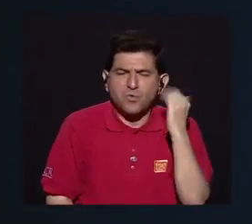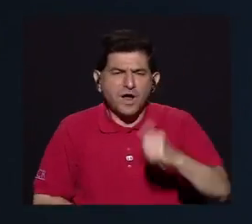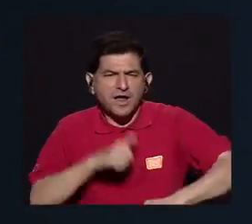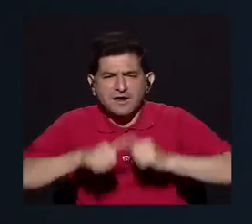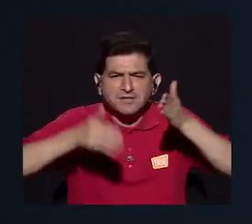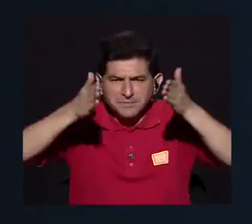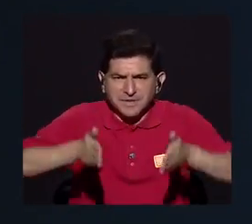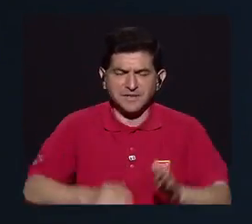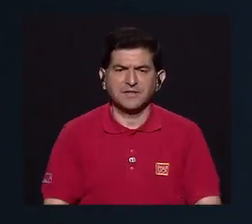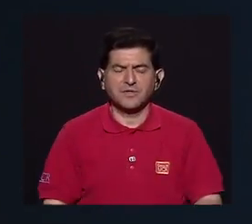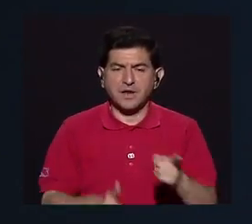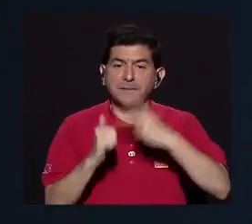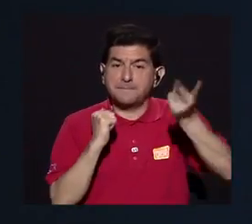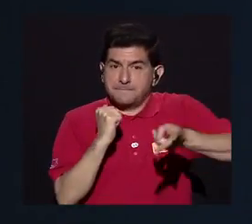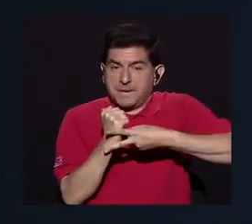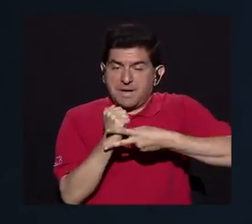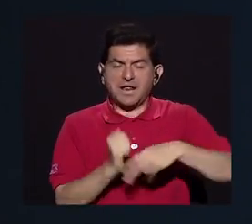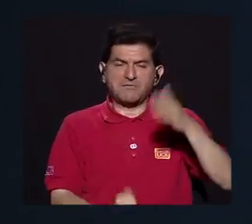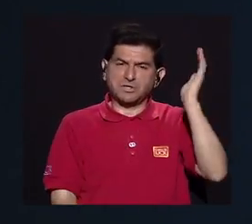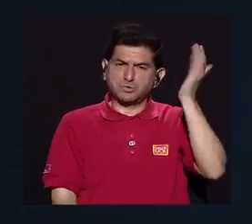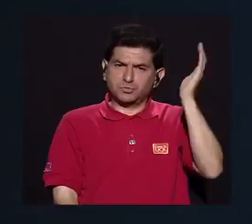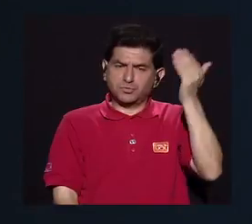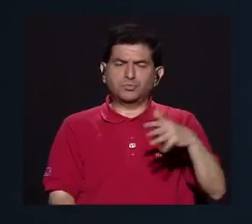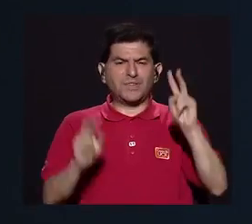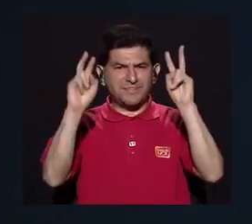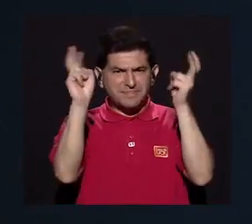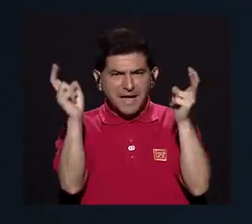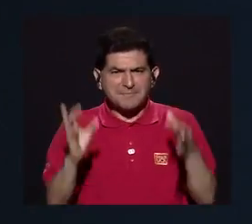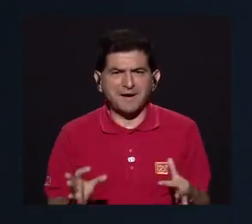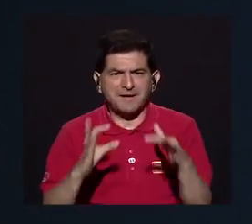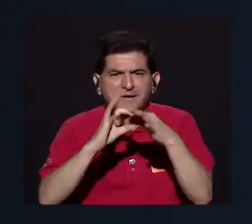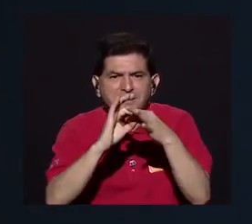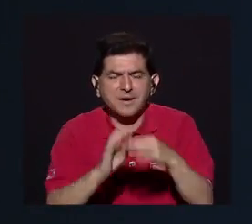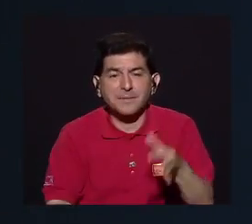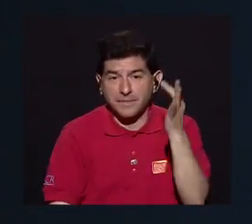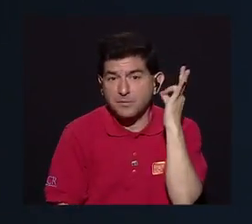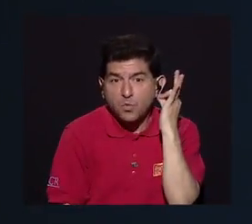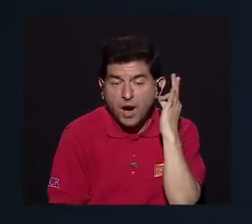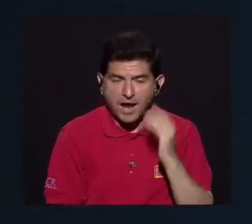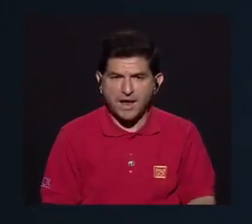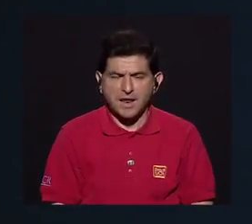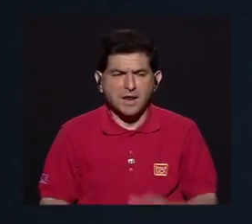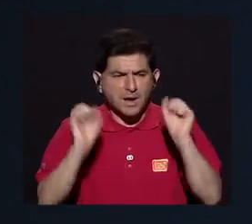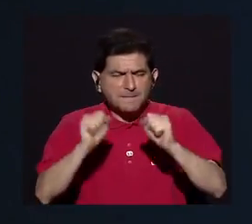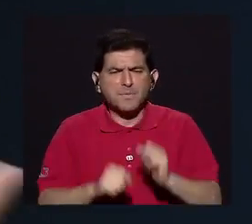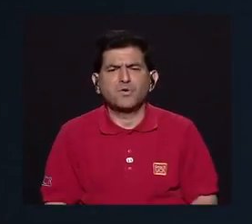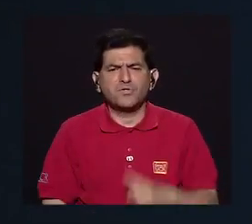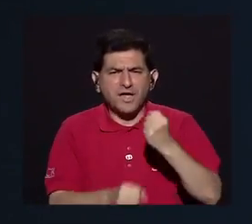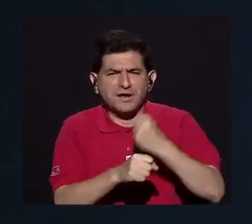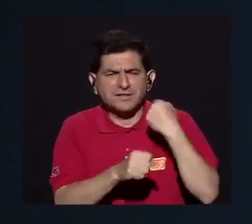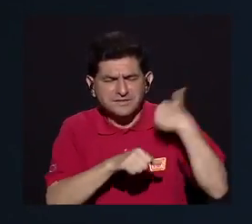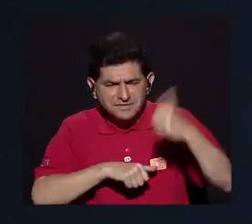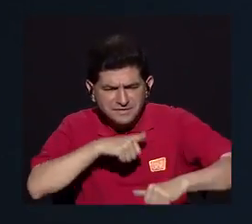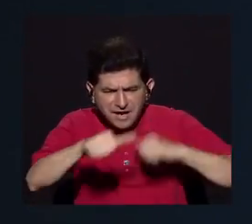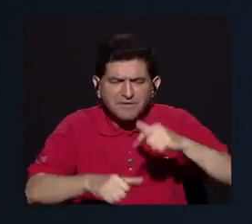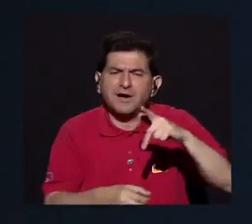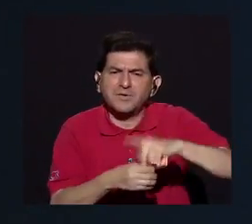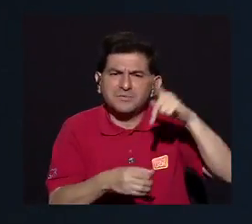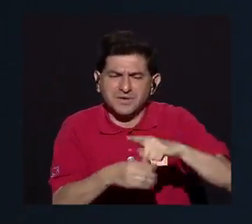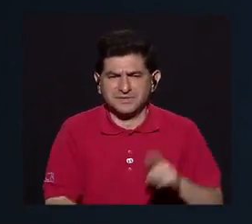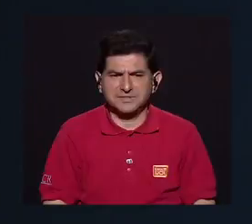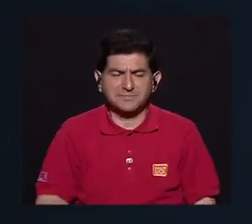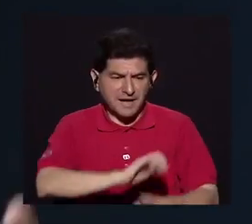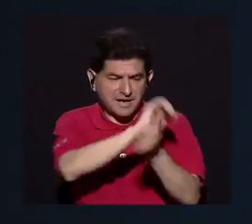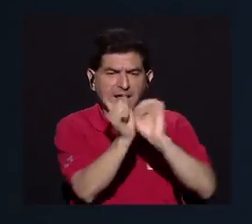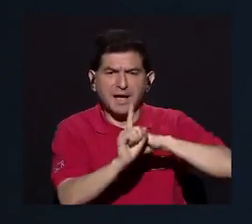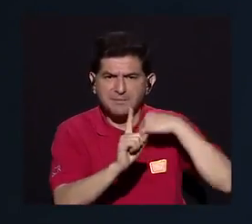emprendedoras. Mi primera vez expuse un tema acerca de la mujer, de cómo puede emprender, de cómo puede participar, de